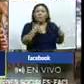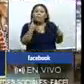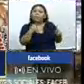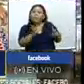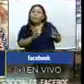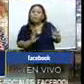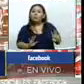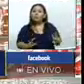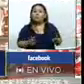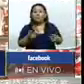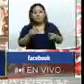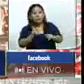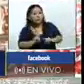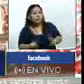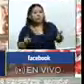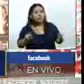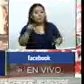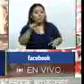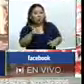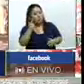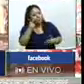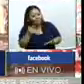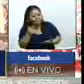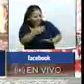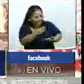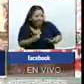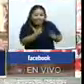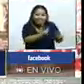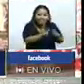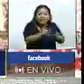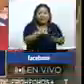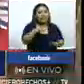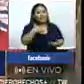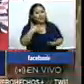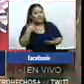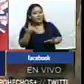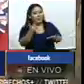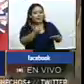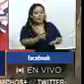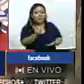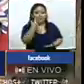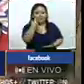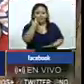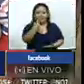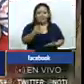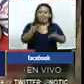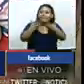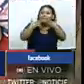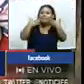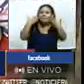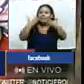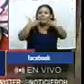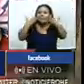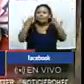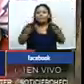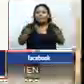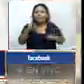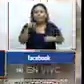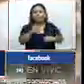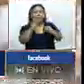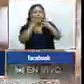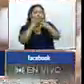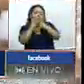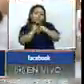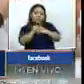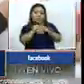ser querido. Sin embargo, las muestras de afecto que recibieron los llenó de alegría y el deseo de